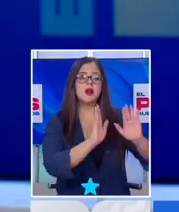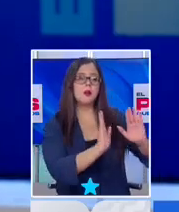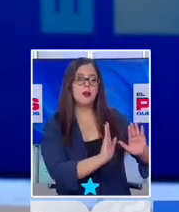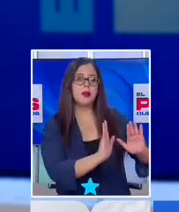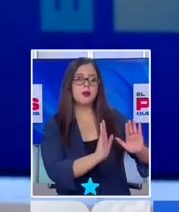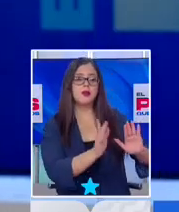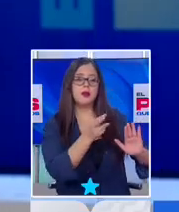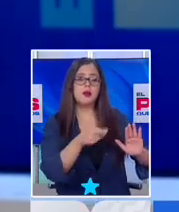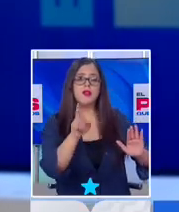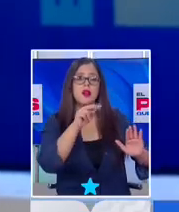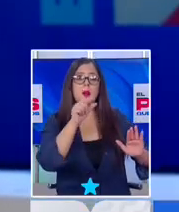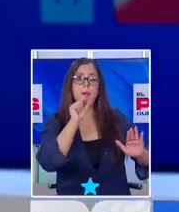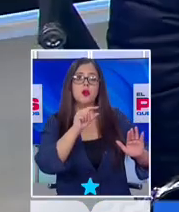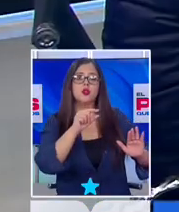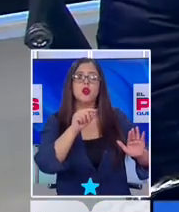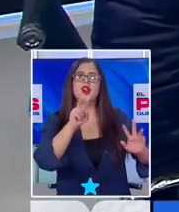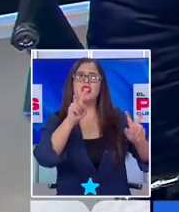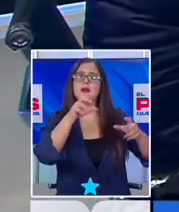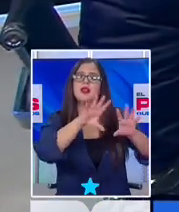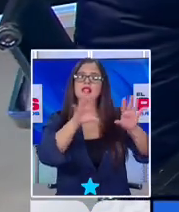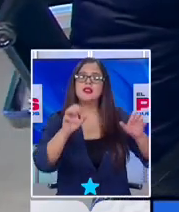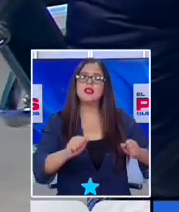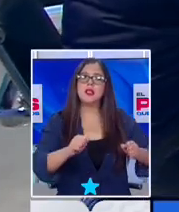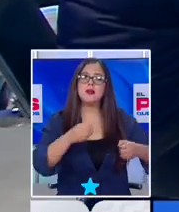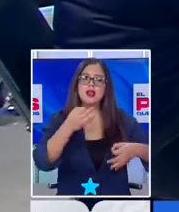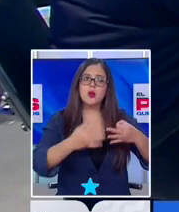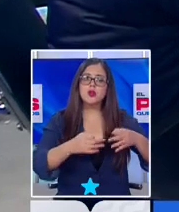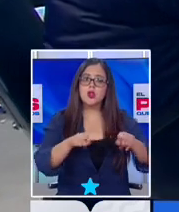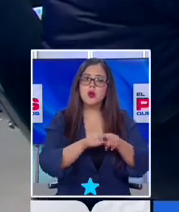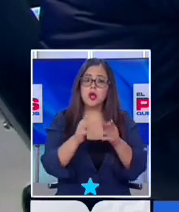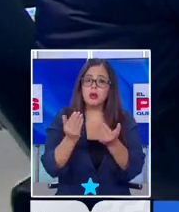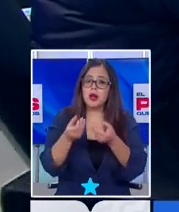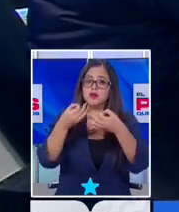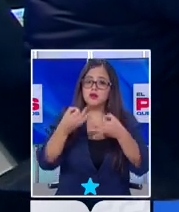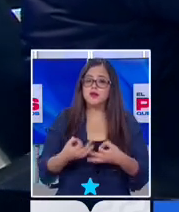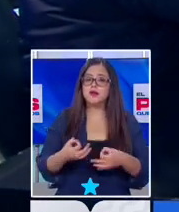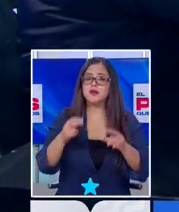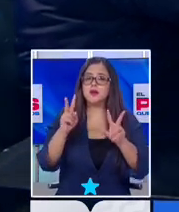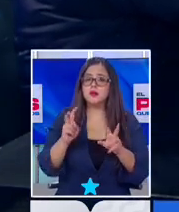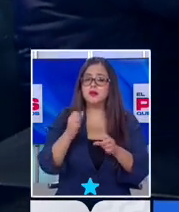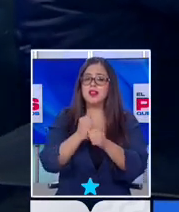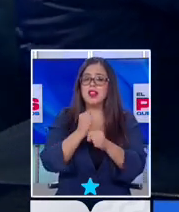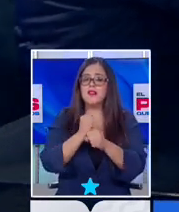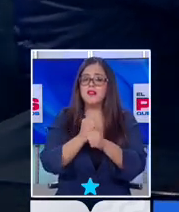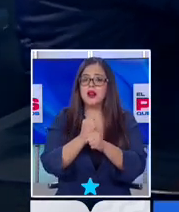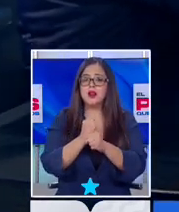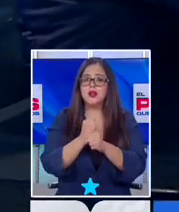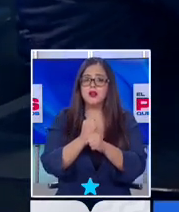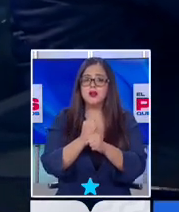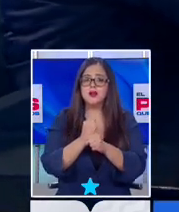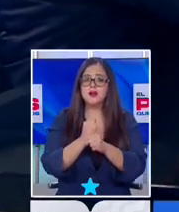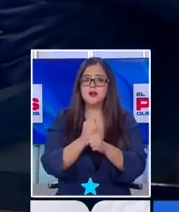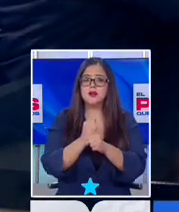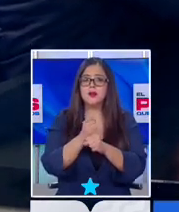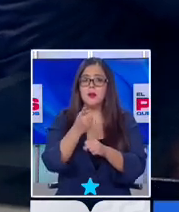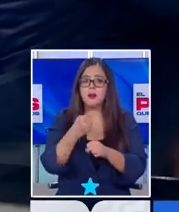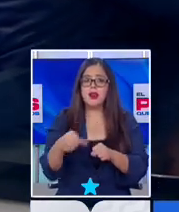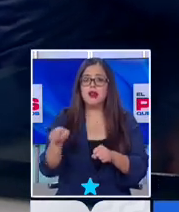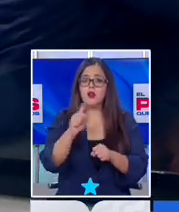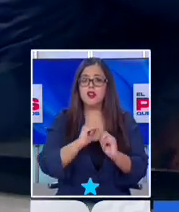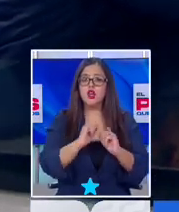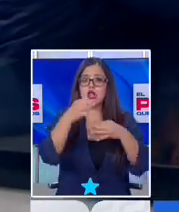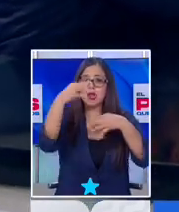contigo ver con miguel a que el sistema de justicia hay una buena expectativa con respecto a lo que va a ser el trabajo que queda para volver con el